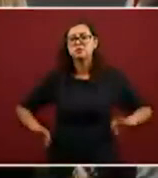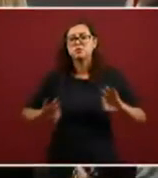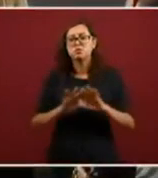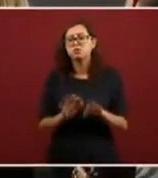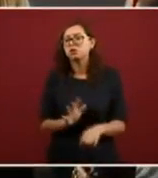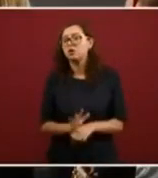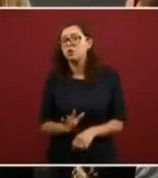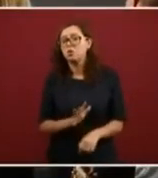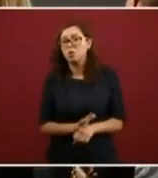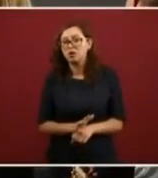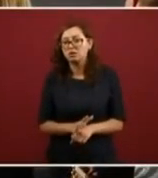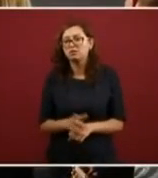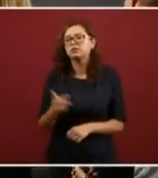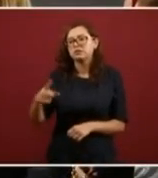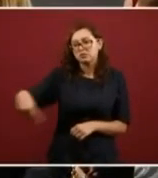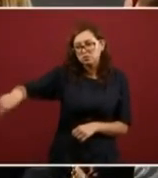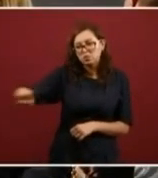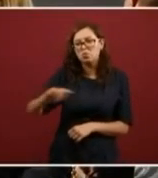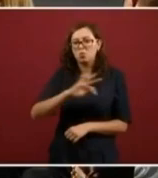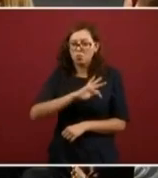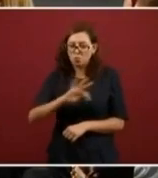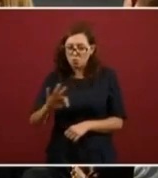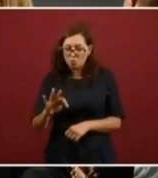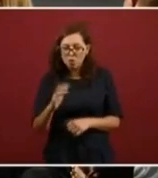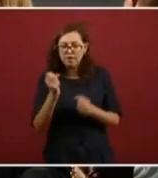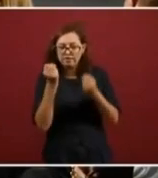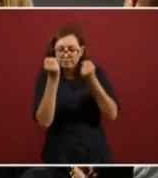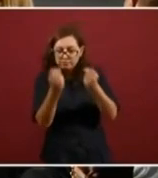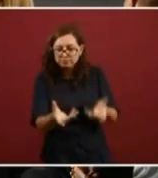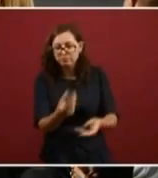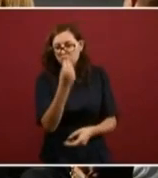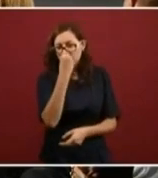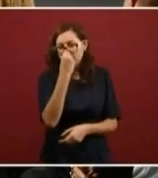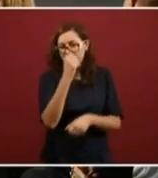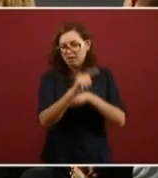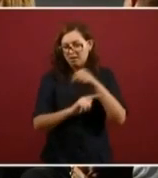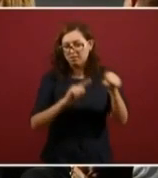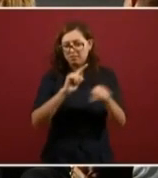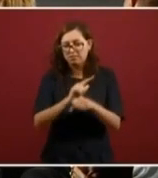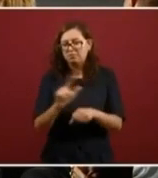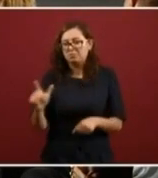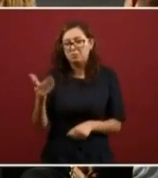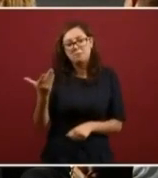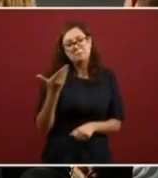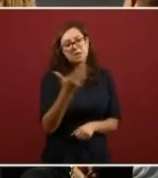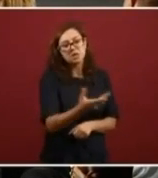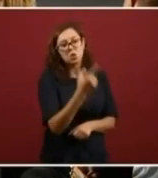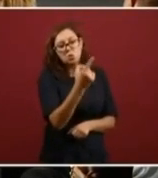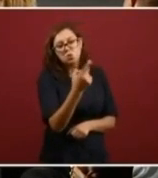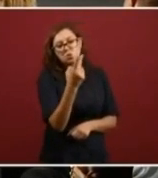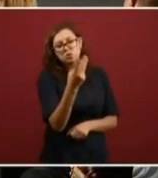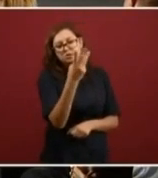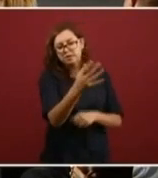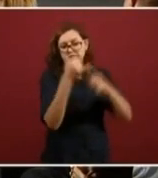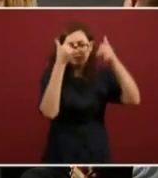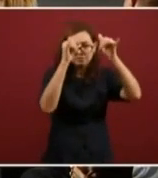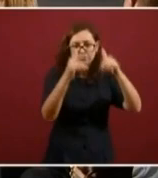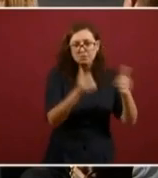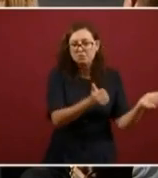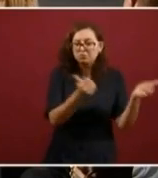la capacidad alimentaria. Si está solicitando uno, dos, tres, debe probar que tiene capacidad de